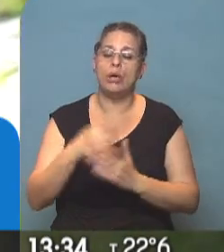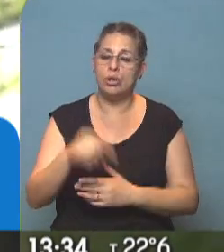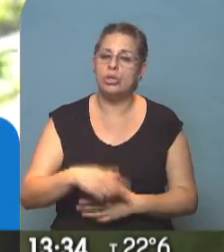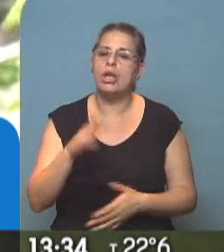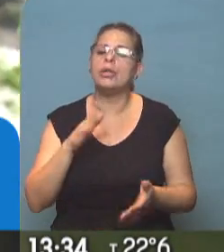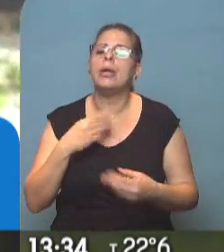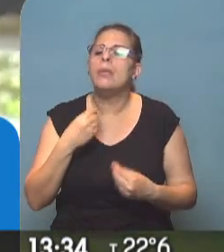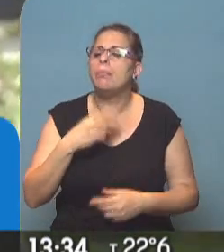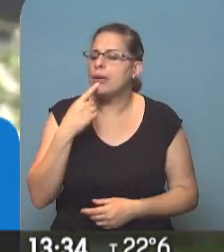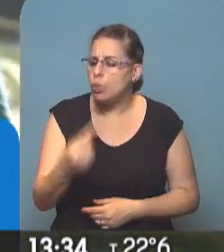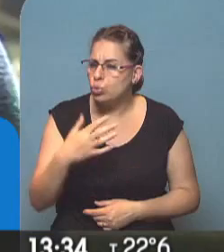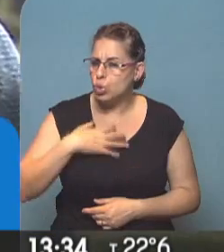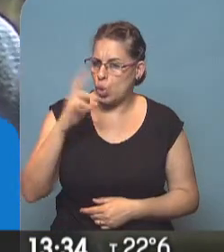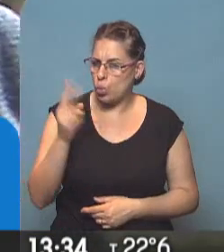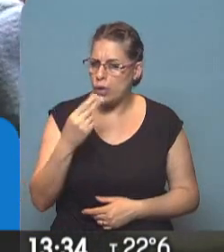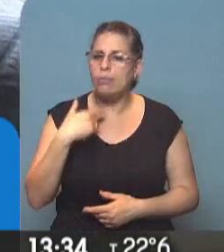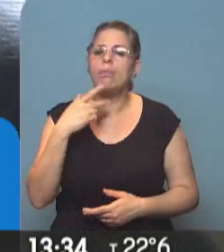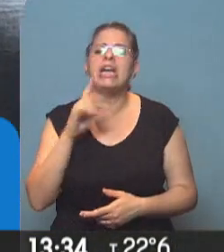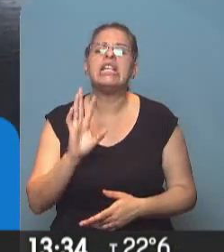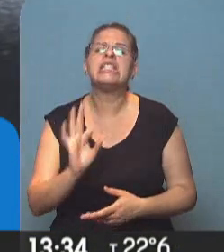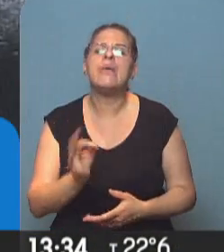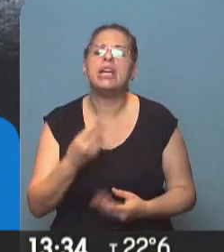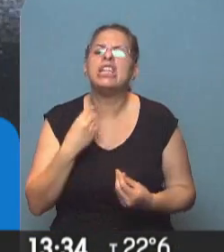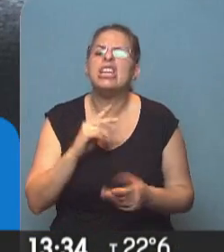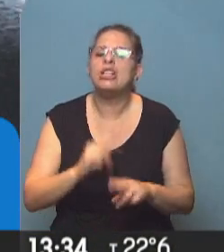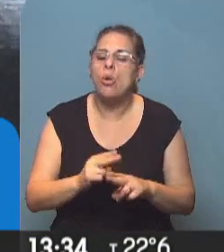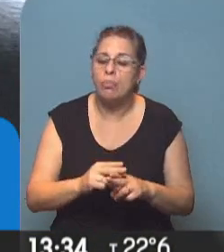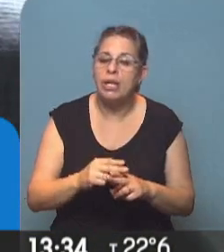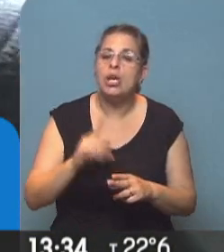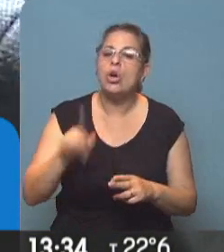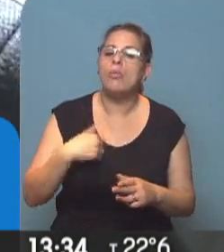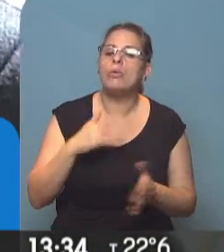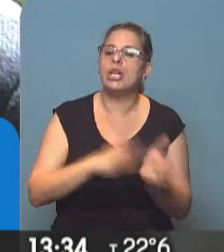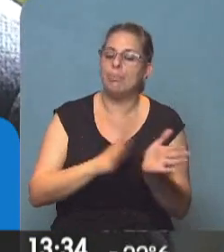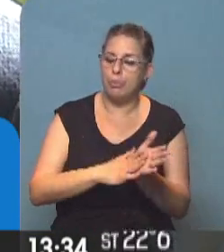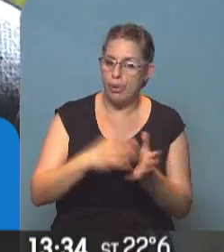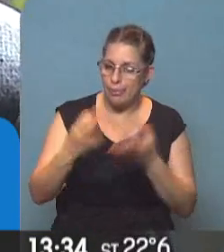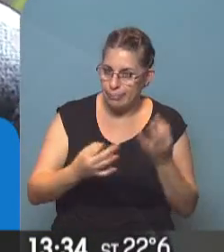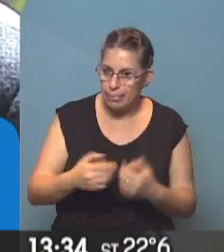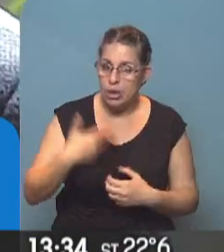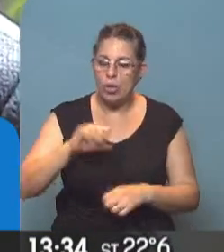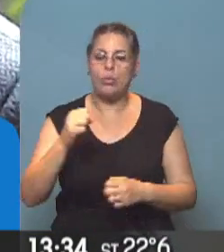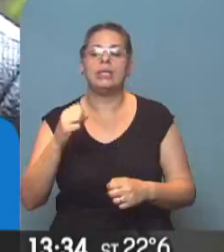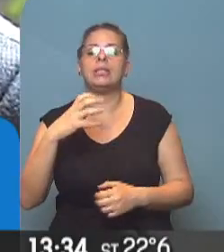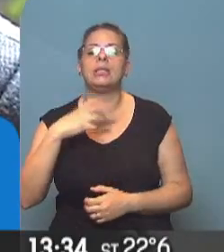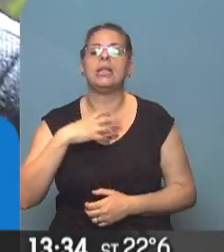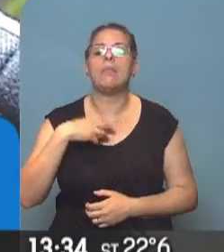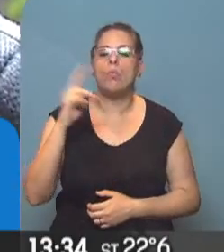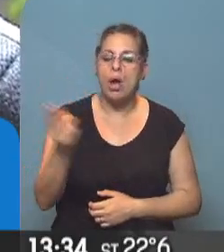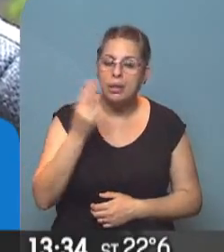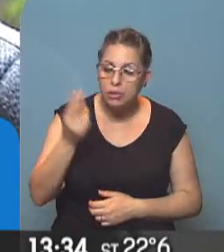hace a un cuerpo para definir su identidad? Bueno, la parte de identidad, cuando se encuentra un cadáver, una persona